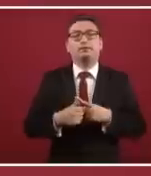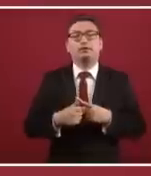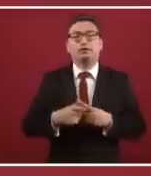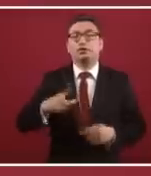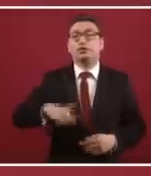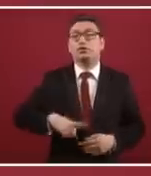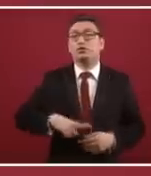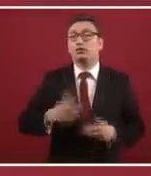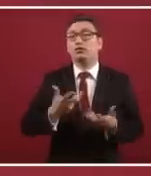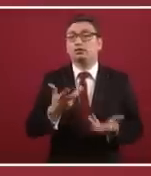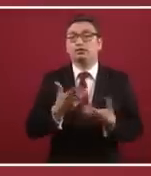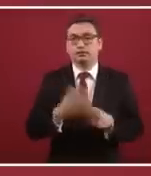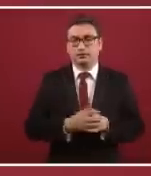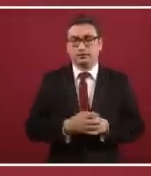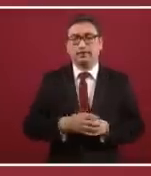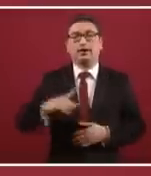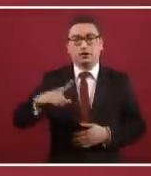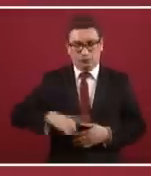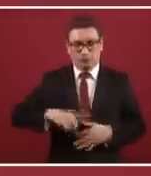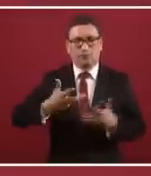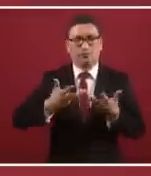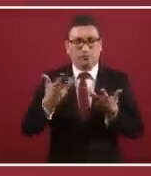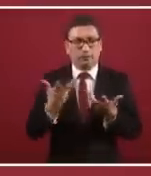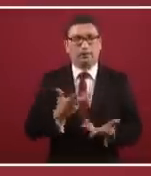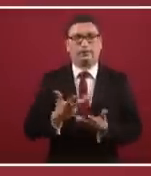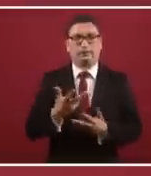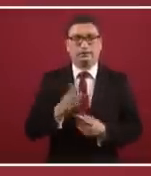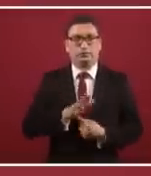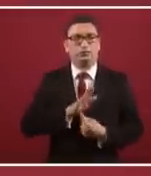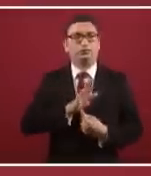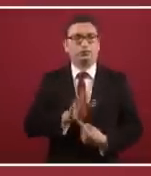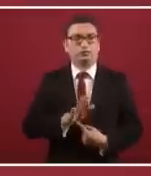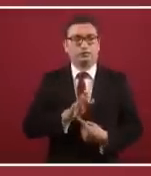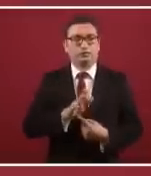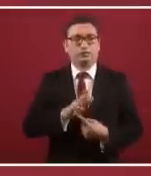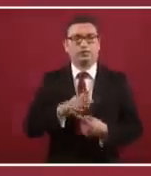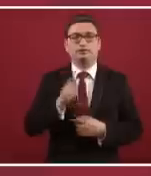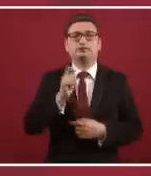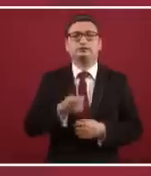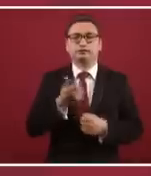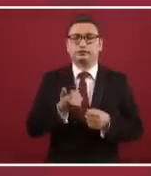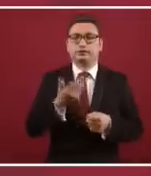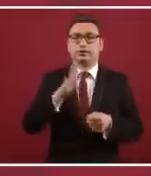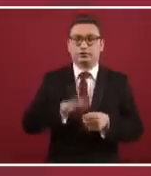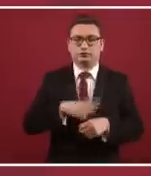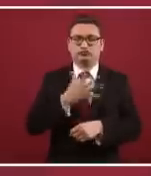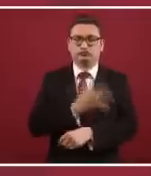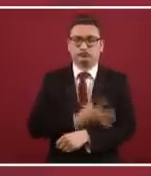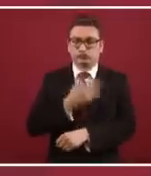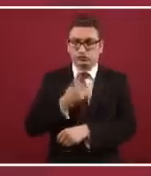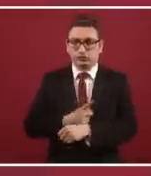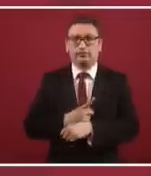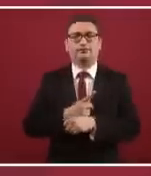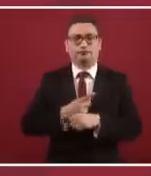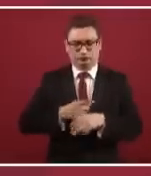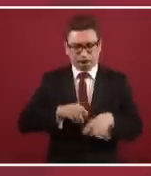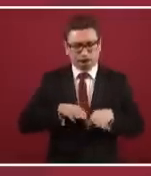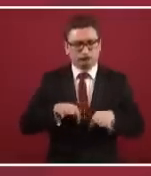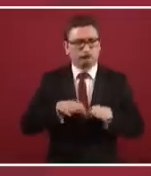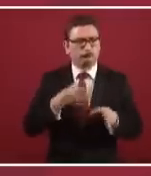gobierno es dar el ejemplo de una administración honesta,